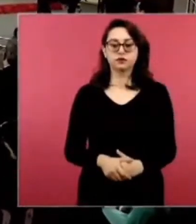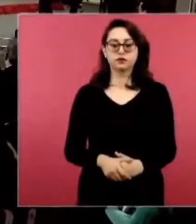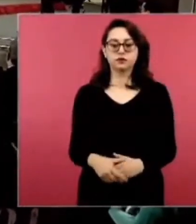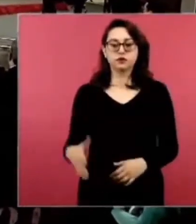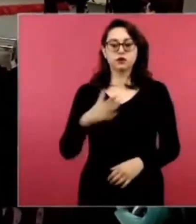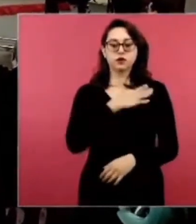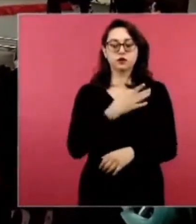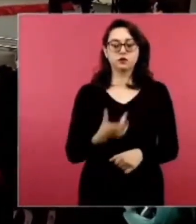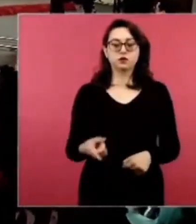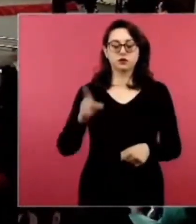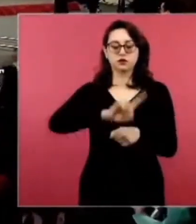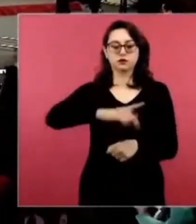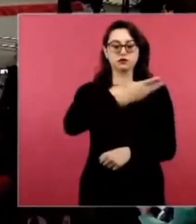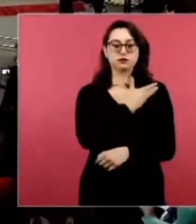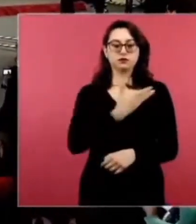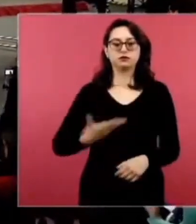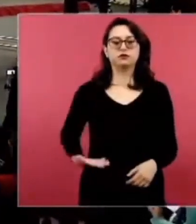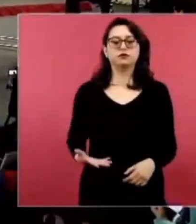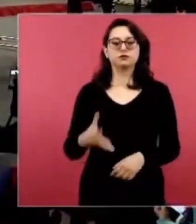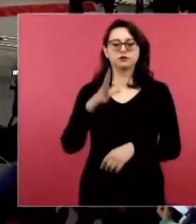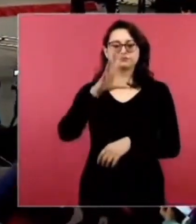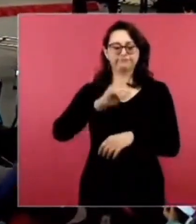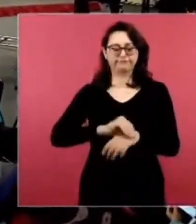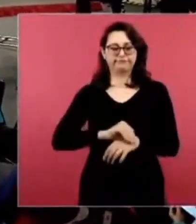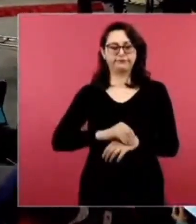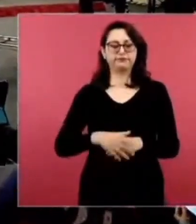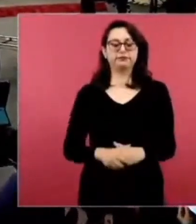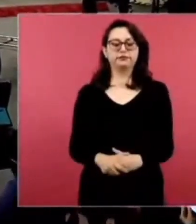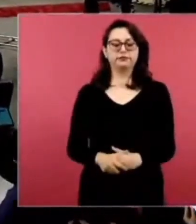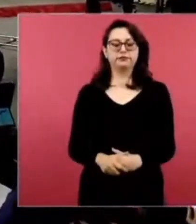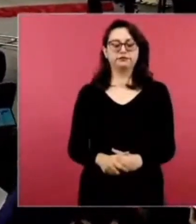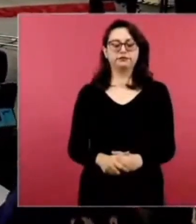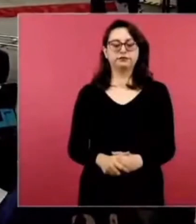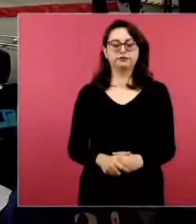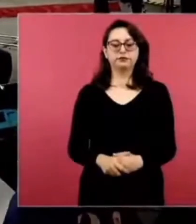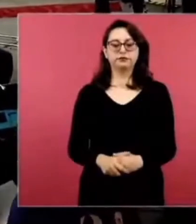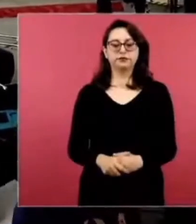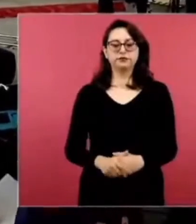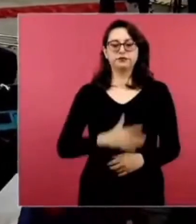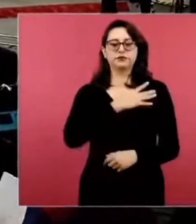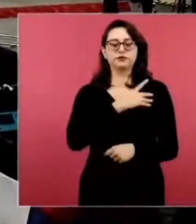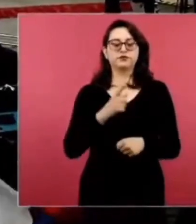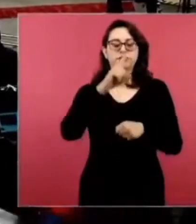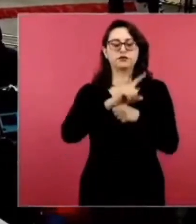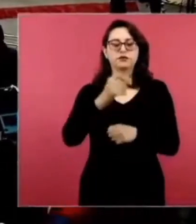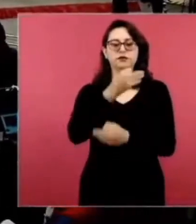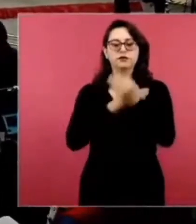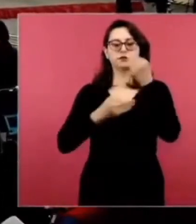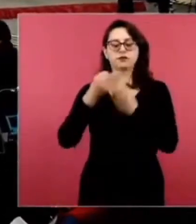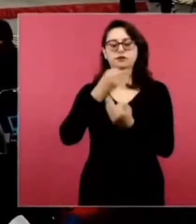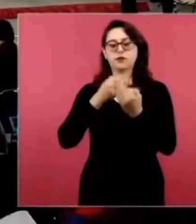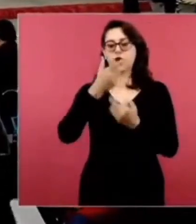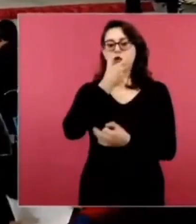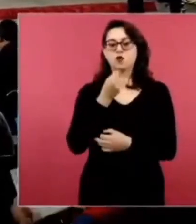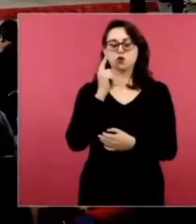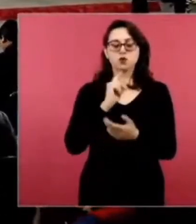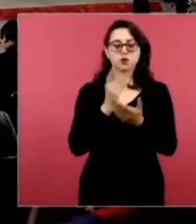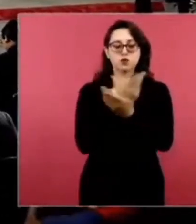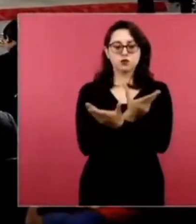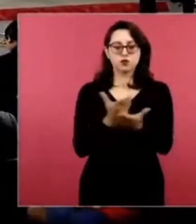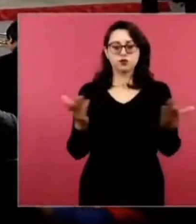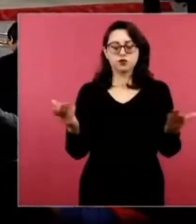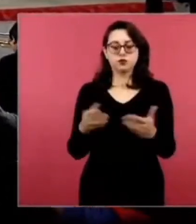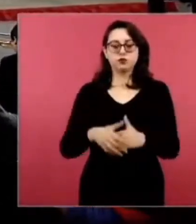Muy buenos días, señor presidente. Con su permiso. Buenos días a todas y a todos. Se va a presentar el día de hoy